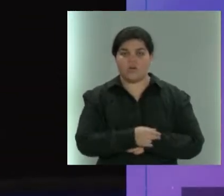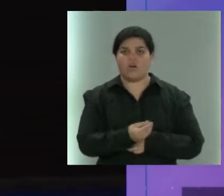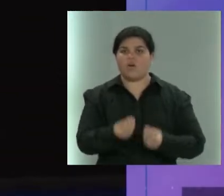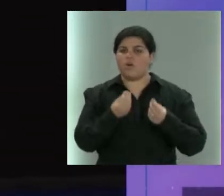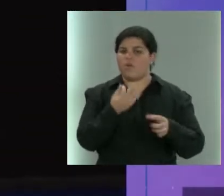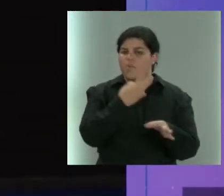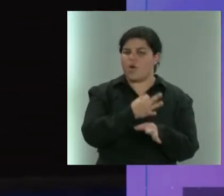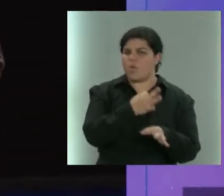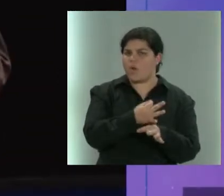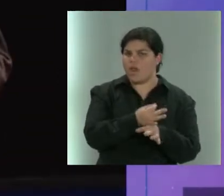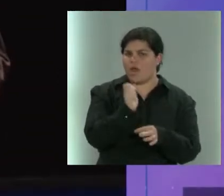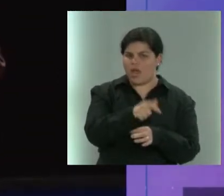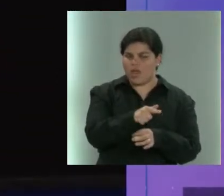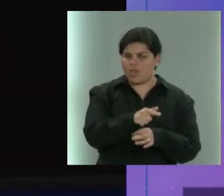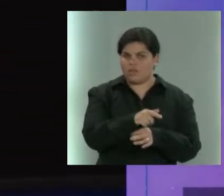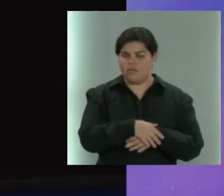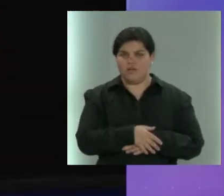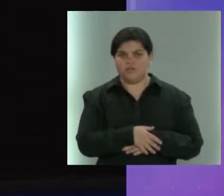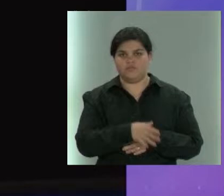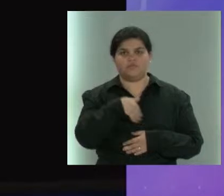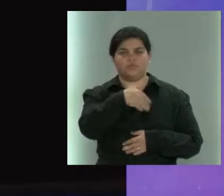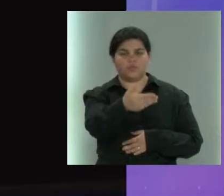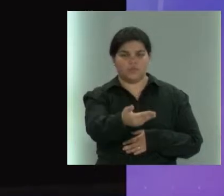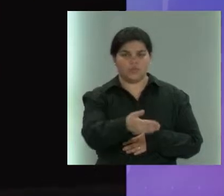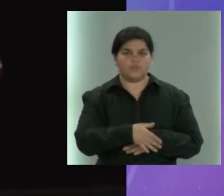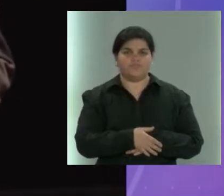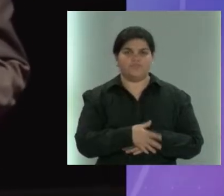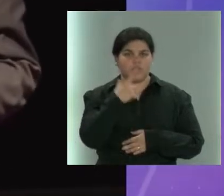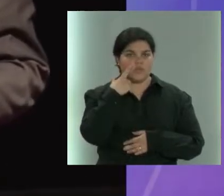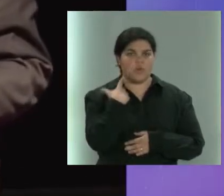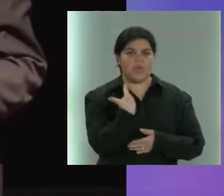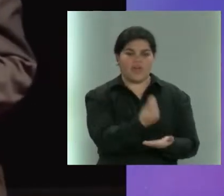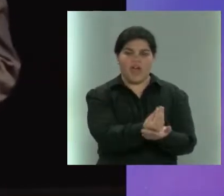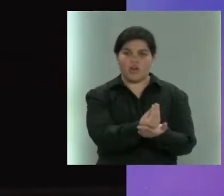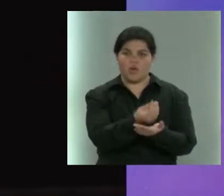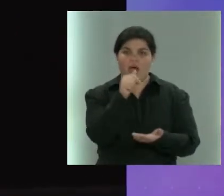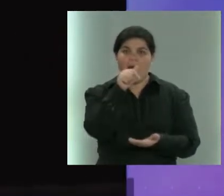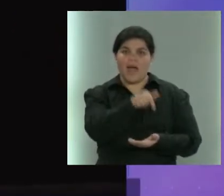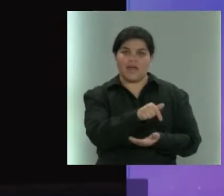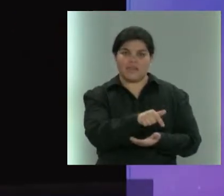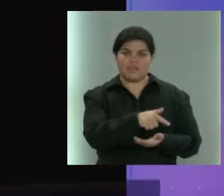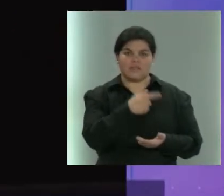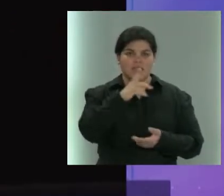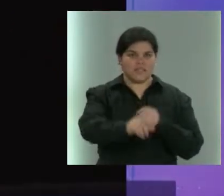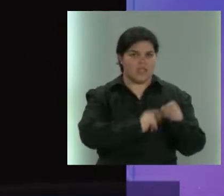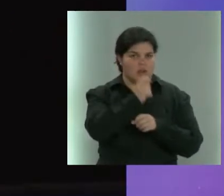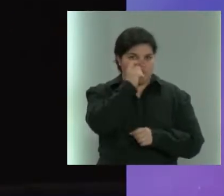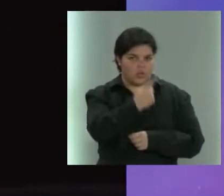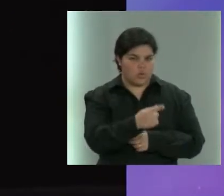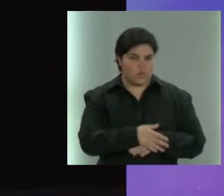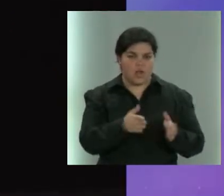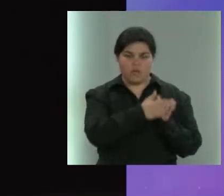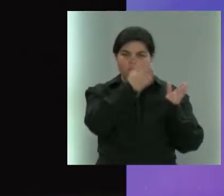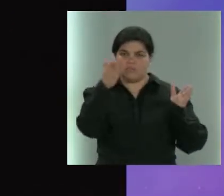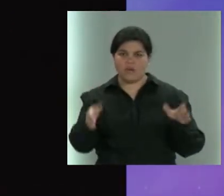escuela que prepara para el ejercicio de una ciudadanía en el ámbito de lo digital en el siglo XXI, que es el siglo más